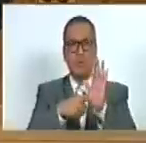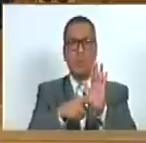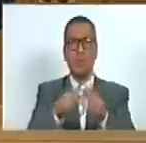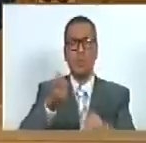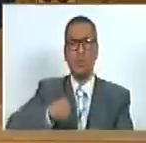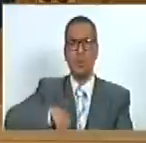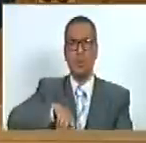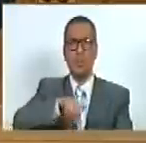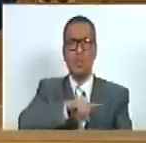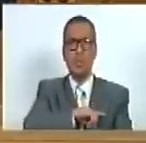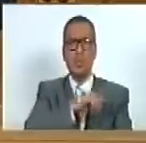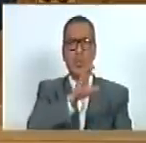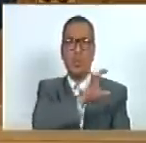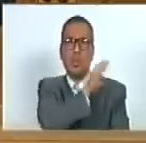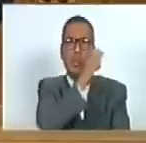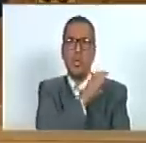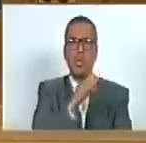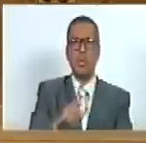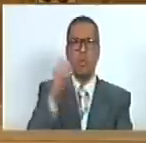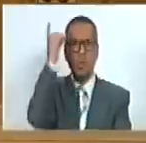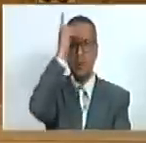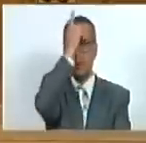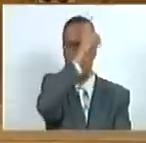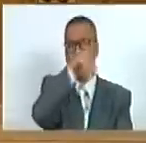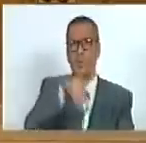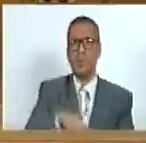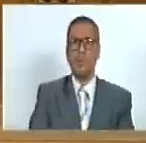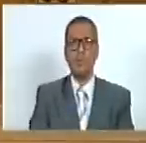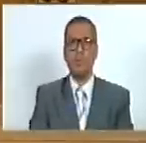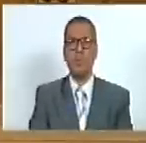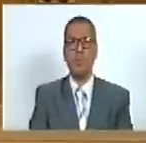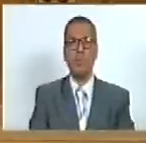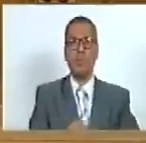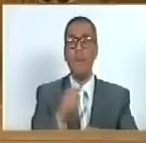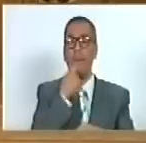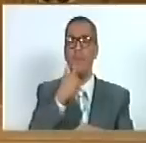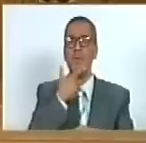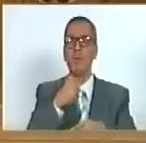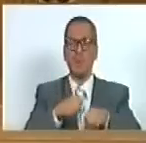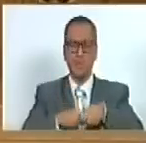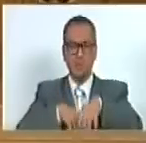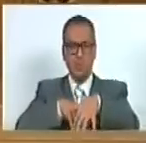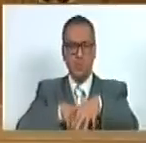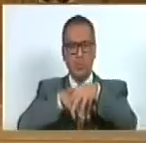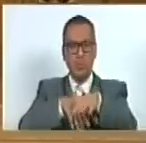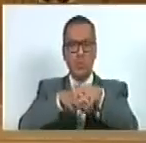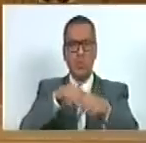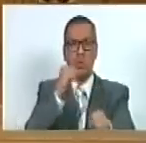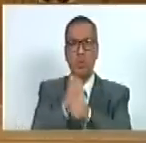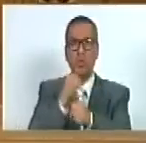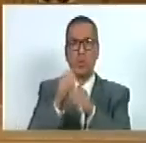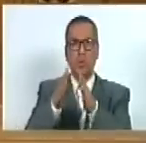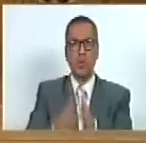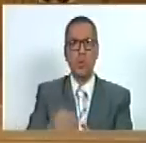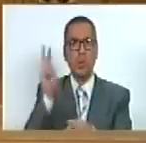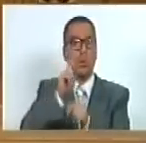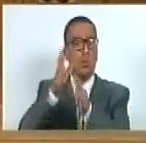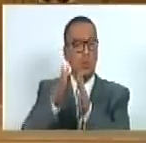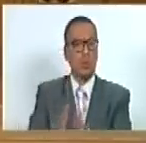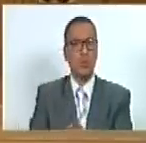nuestro capitán Diosdado Cabello. Una hermosa marcha donde los trabajadores